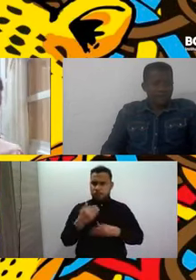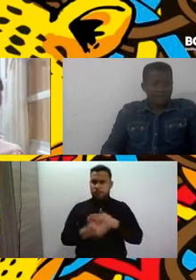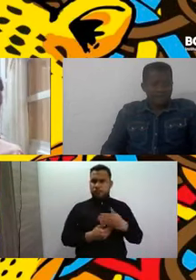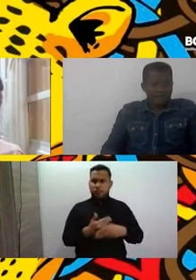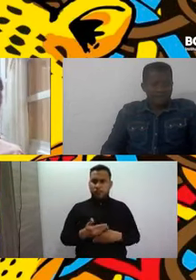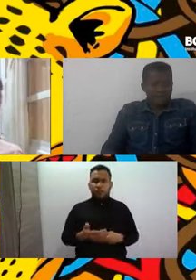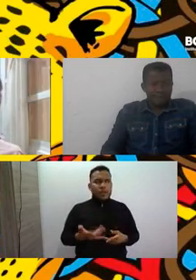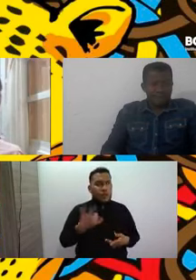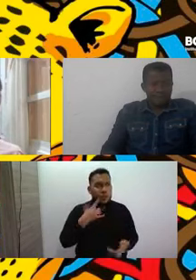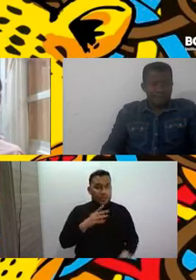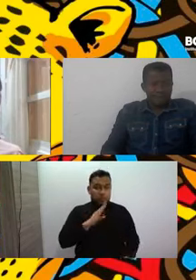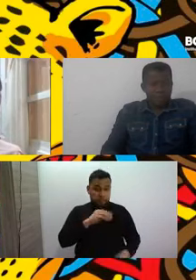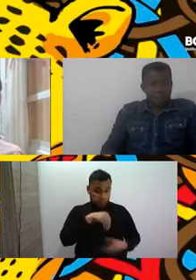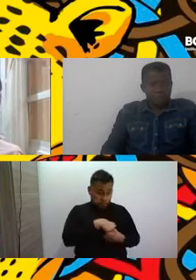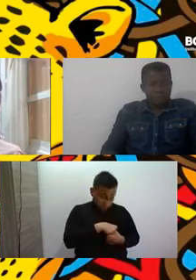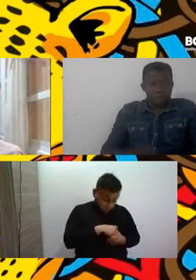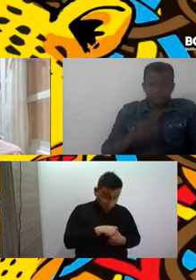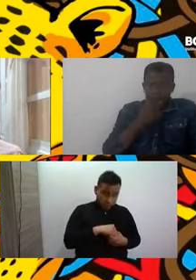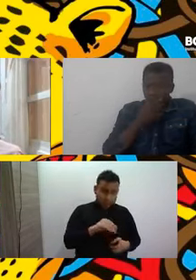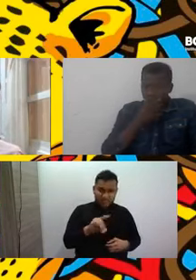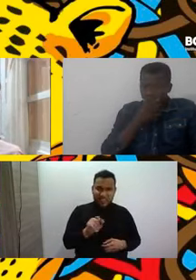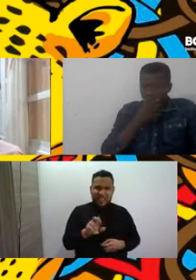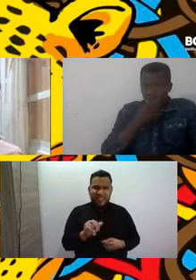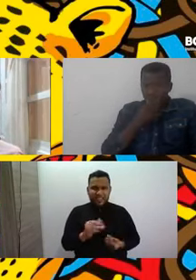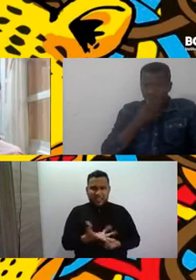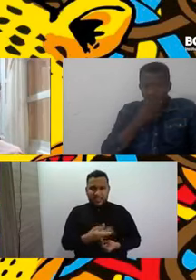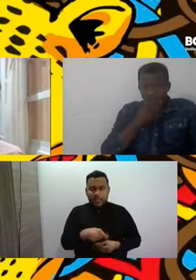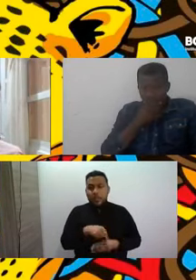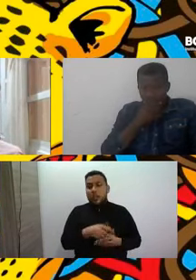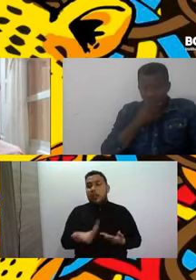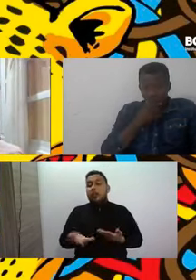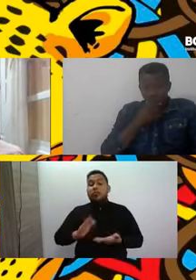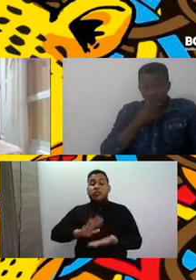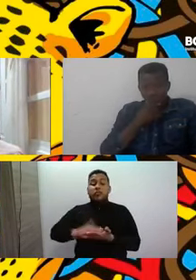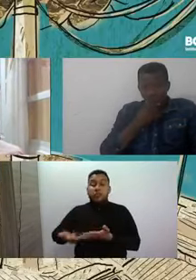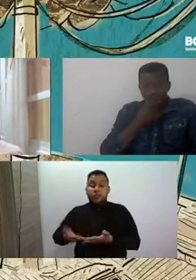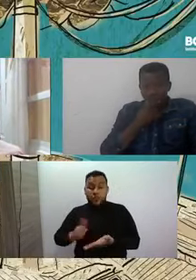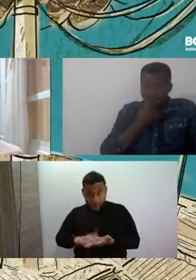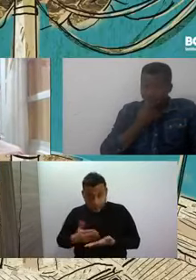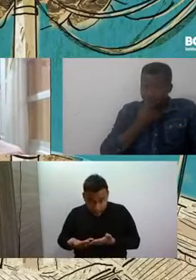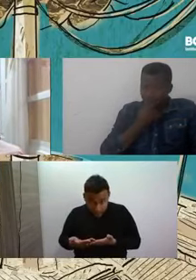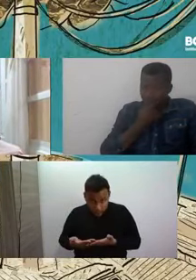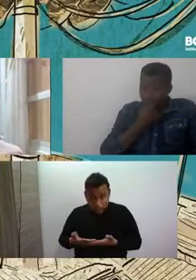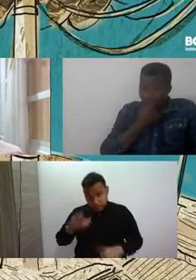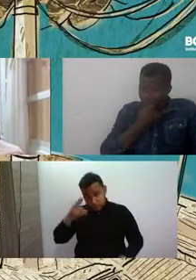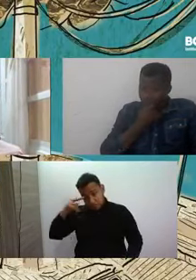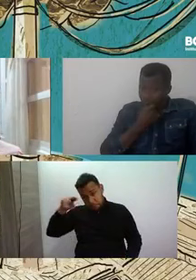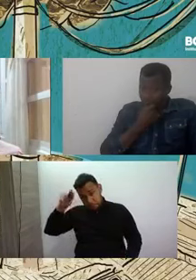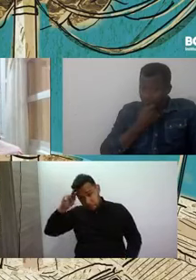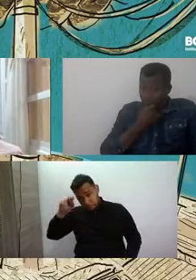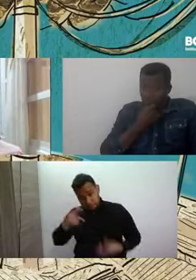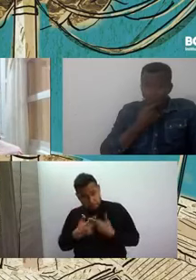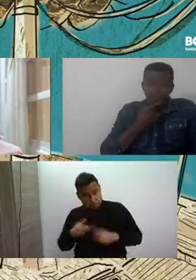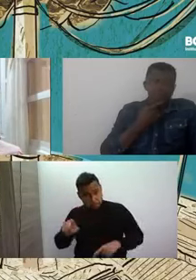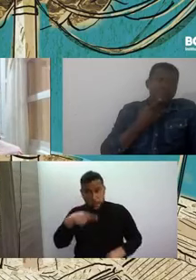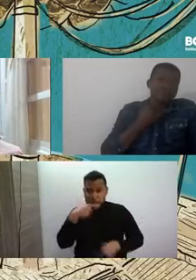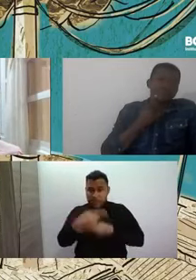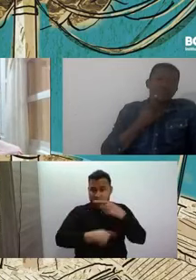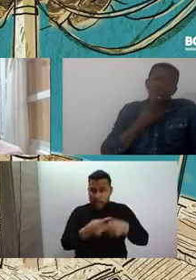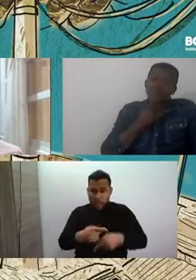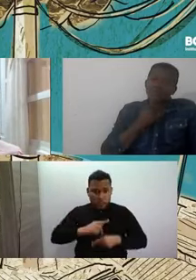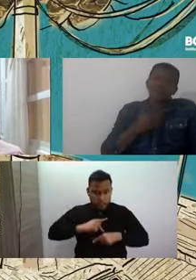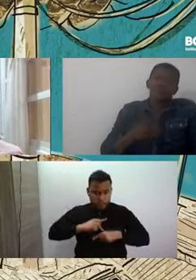es Didartes, y es hacer traducciones e interpretaciones libres desde las diferentes lenguas